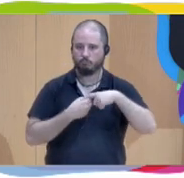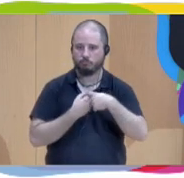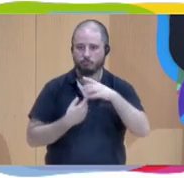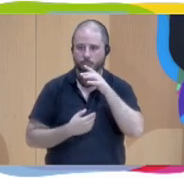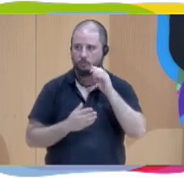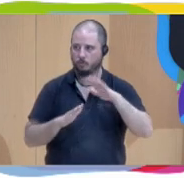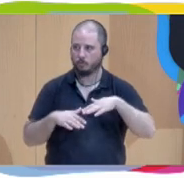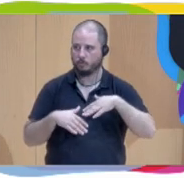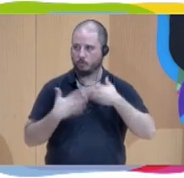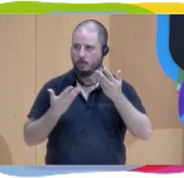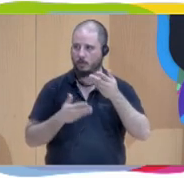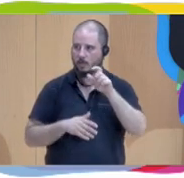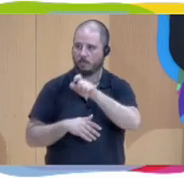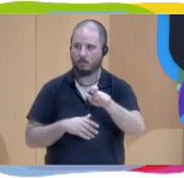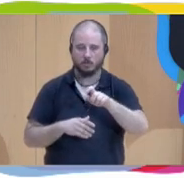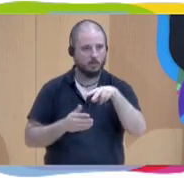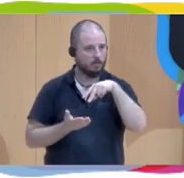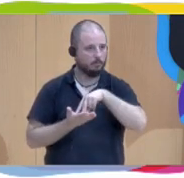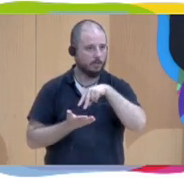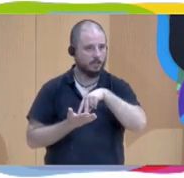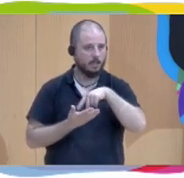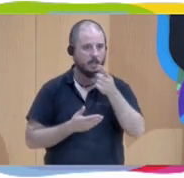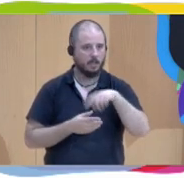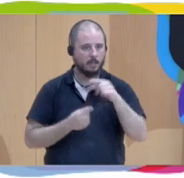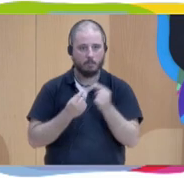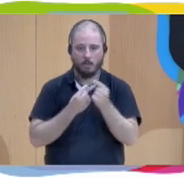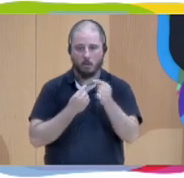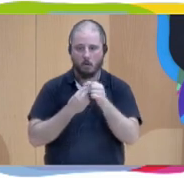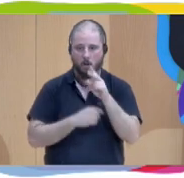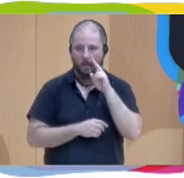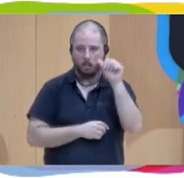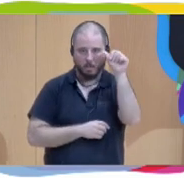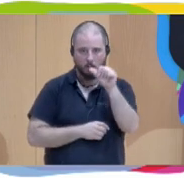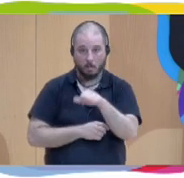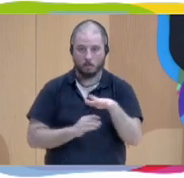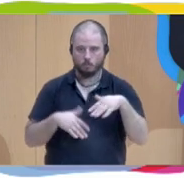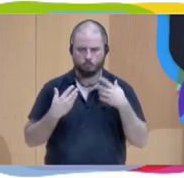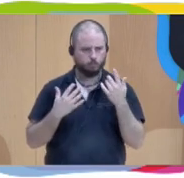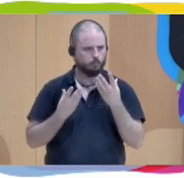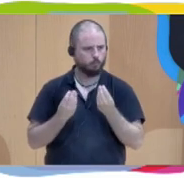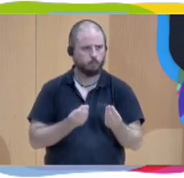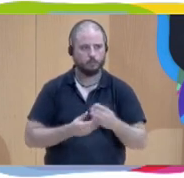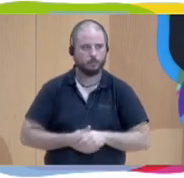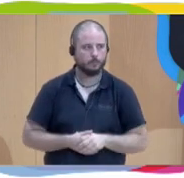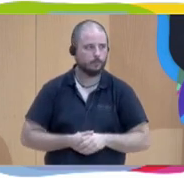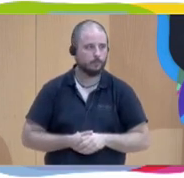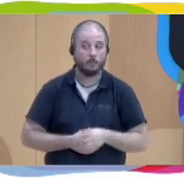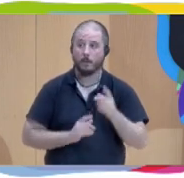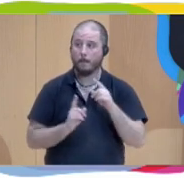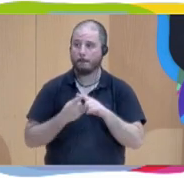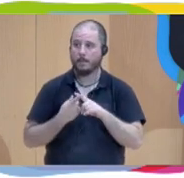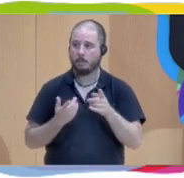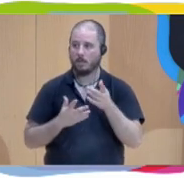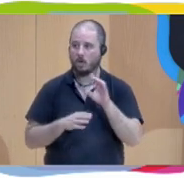de gente que está hoy tanto presencialmente como en streaming en el Congreso. Yo lo primero de todo, aunque la consejera ya lo ha hecho,